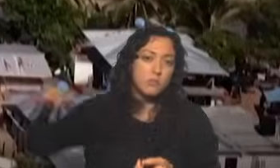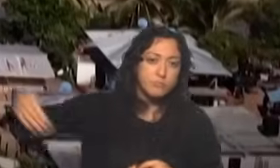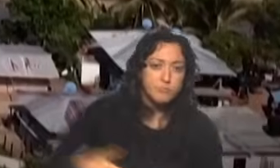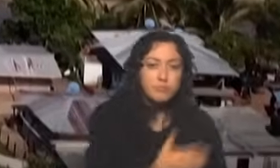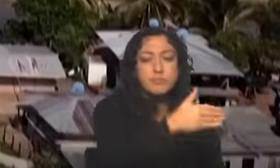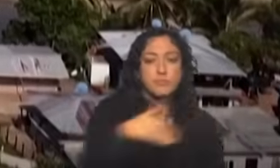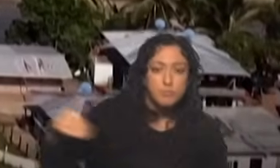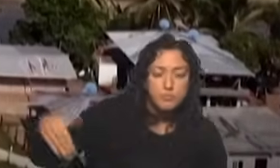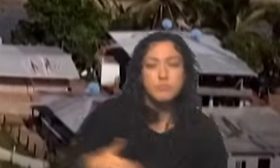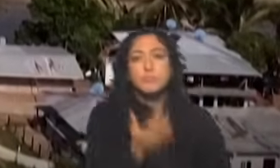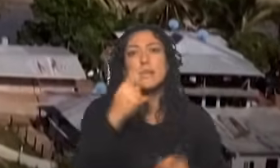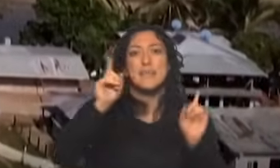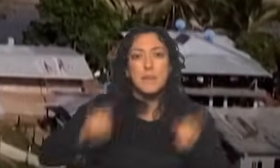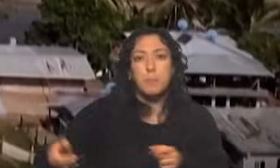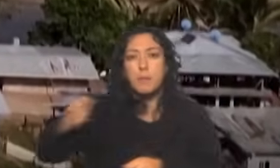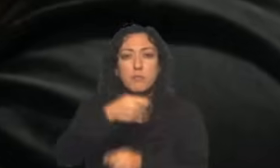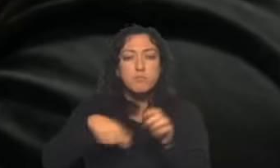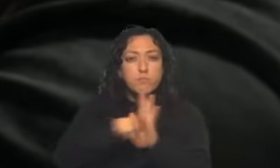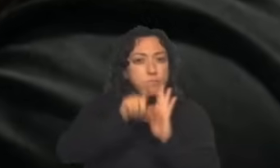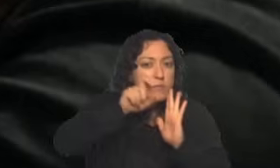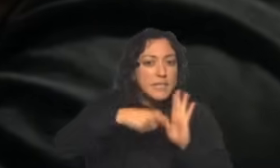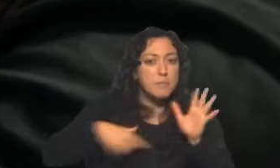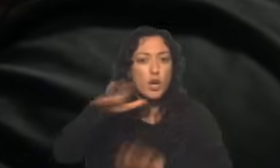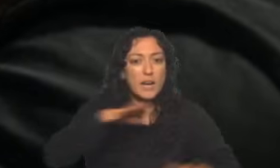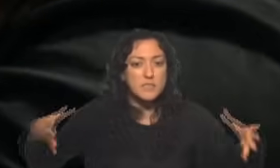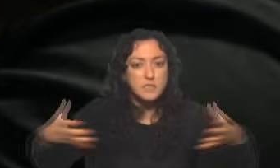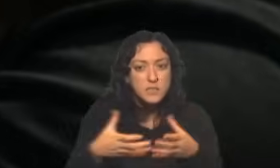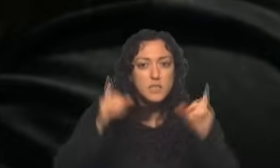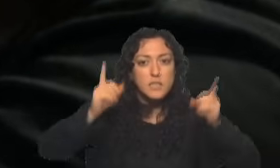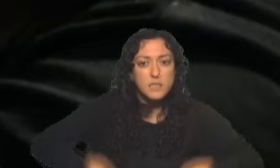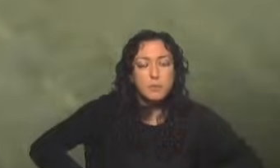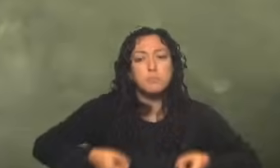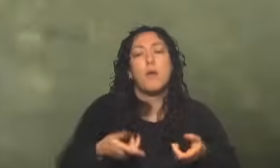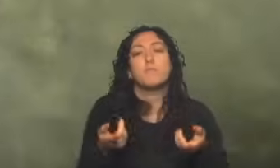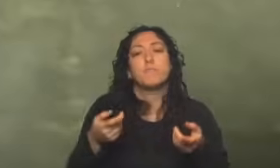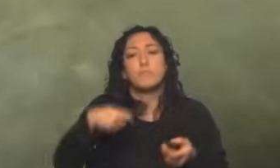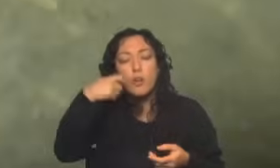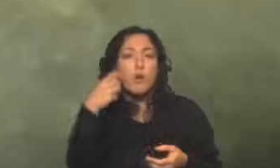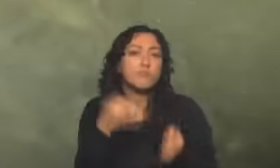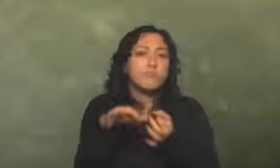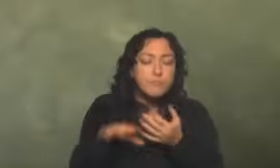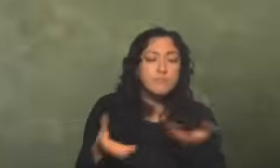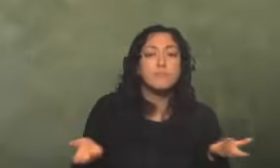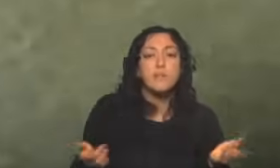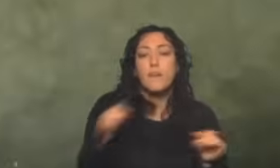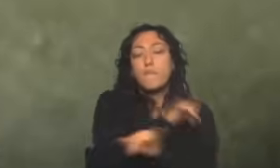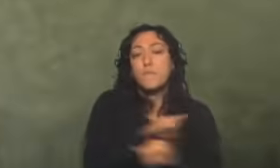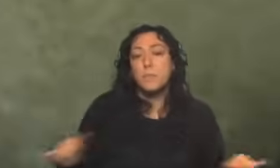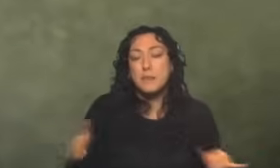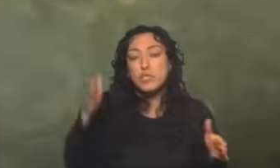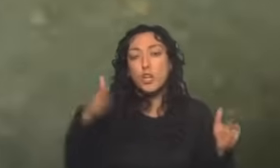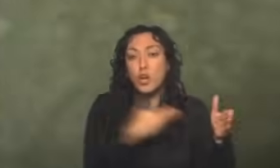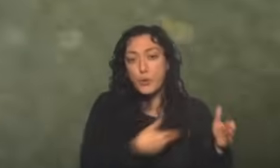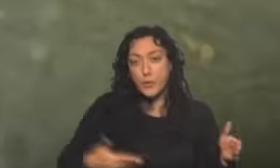grupos mafiosos y del crimen organizado. Bandido colocáis 3 veces una arma. Según datos del saliente gobierno de